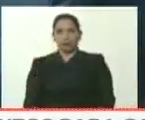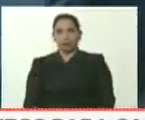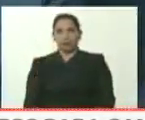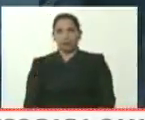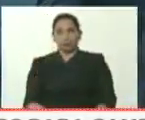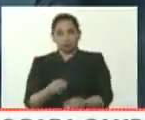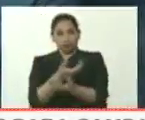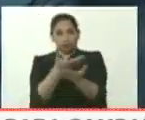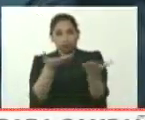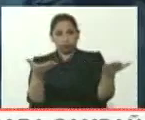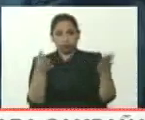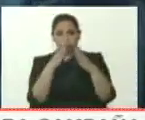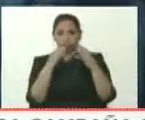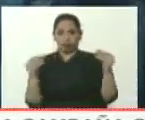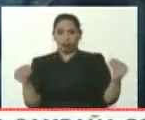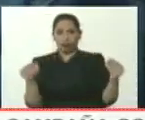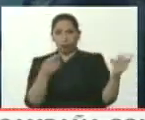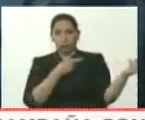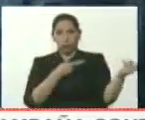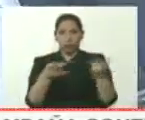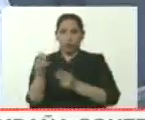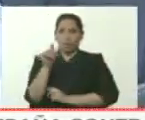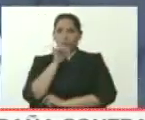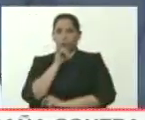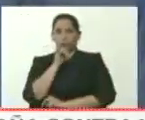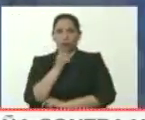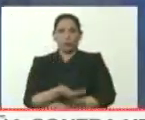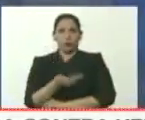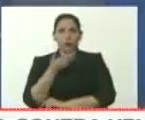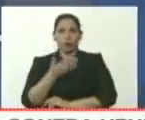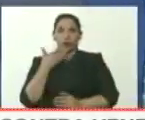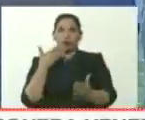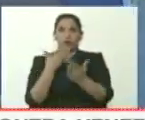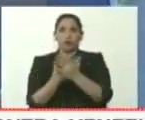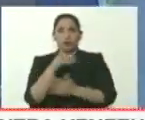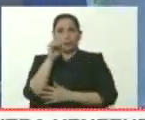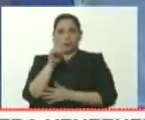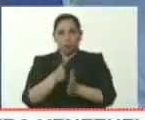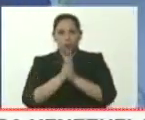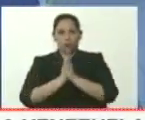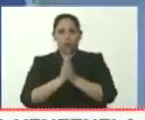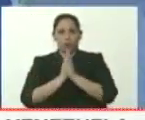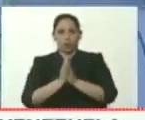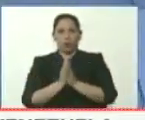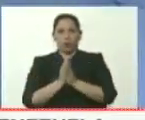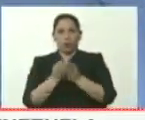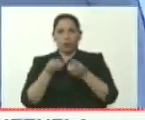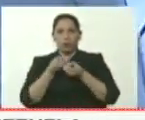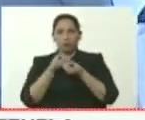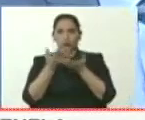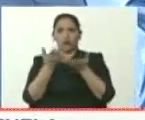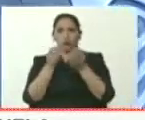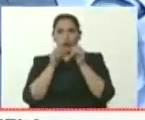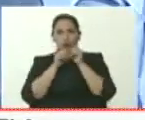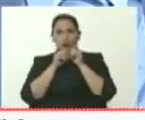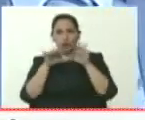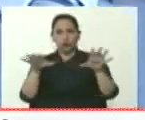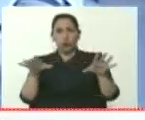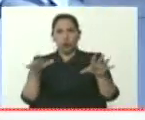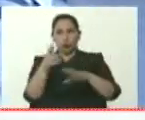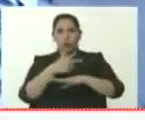Aquí estamos todos y todas para recibir una información muy importante que agradecemos transmitan a sus gobiernos, a sus